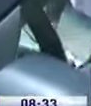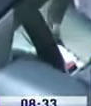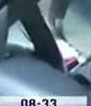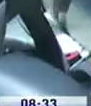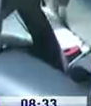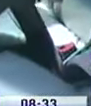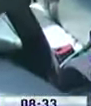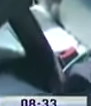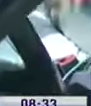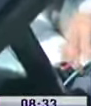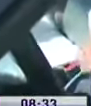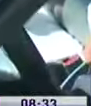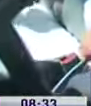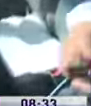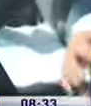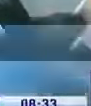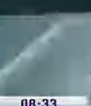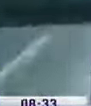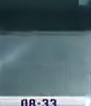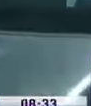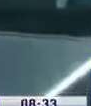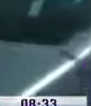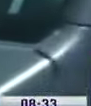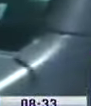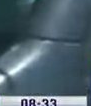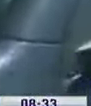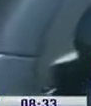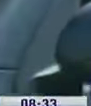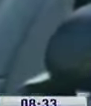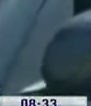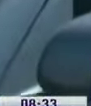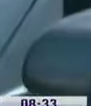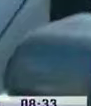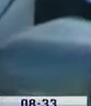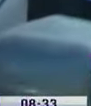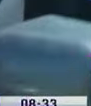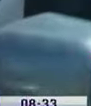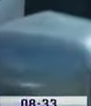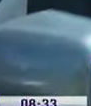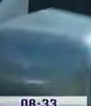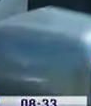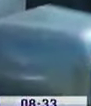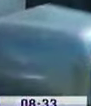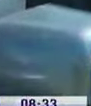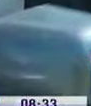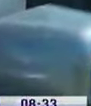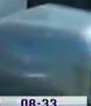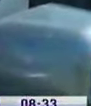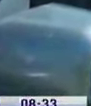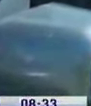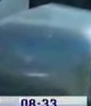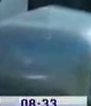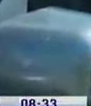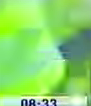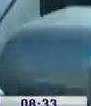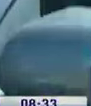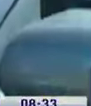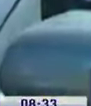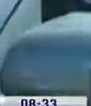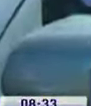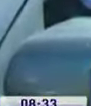me vengo. Si no, yo ya me iba a ir también. ¿Cómo le va a decir? ¿Dónde? Cometí una infracción, yo lo